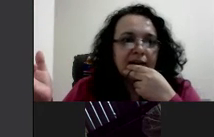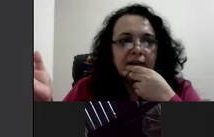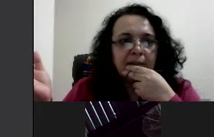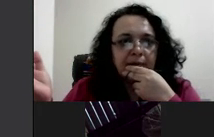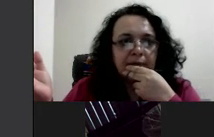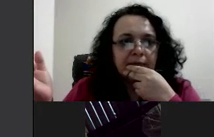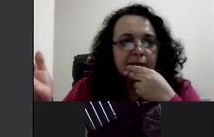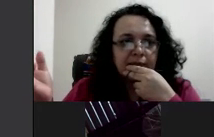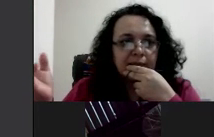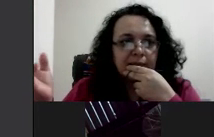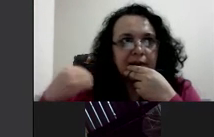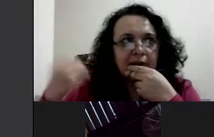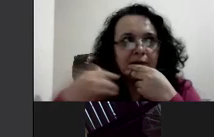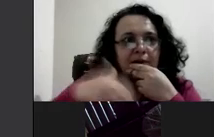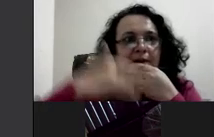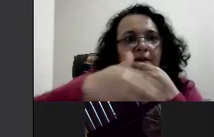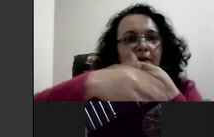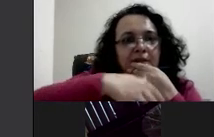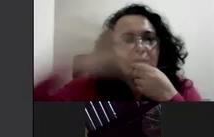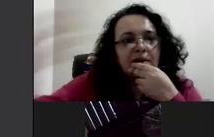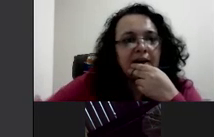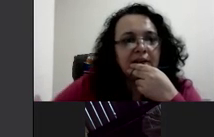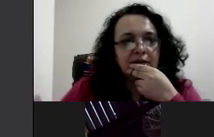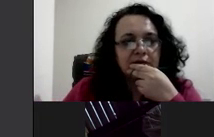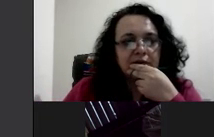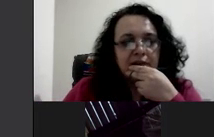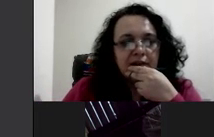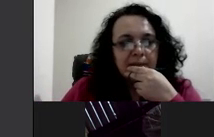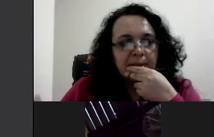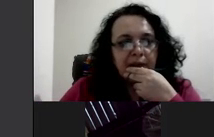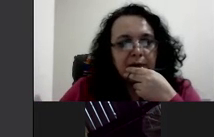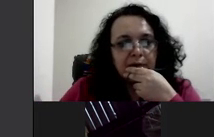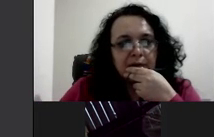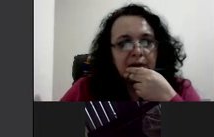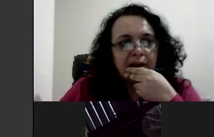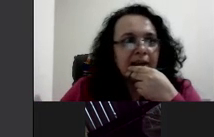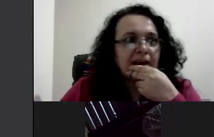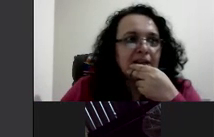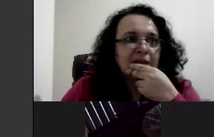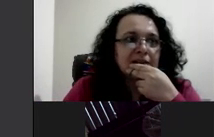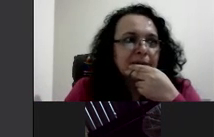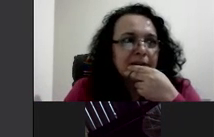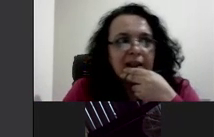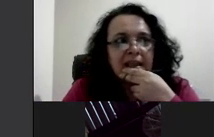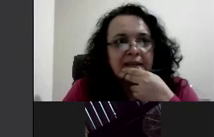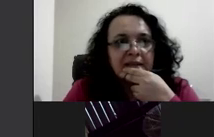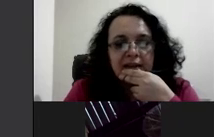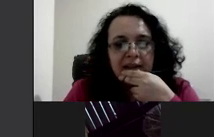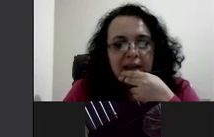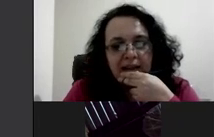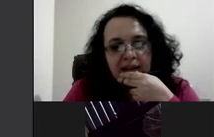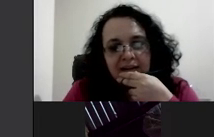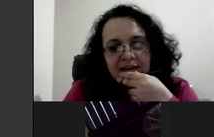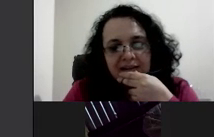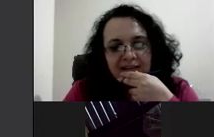hablar inglés rápido. Porque como que el medio te va obligando. Pero uh-huh. En la calle no vas a aprender a escribir y